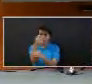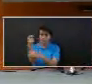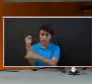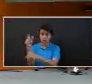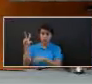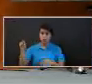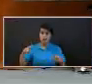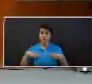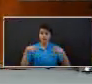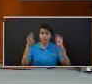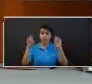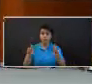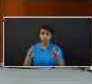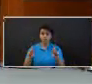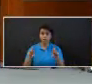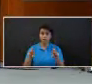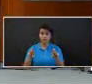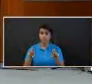había gente.